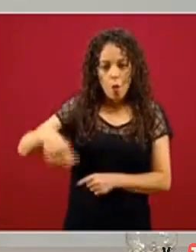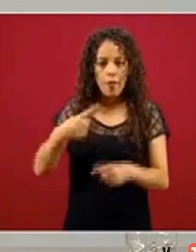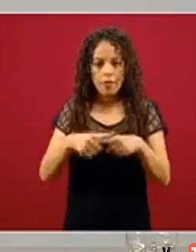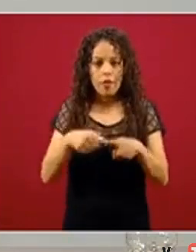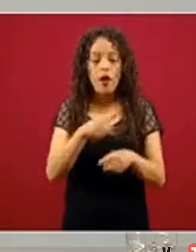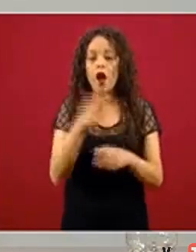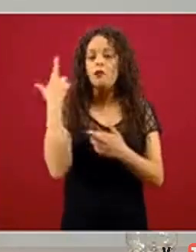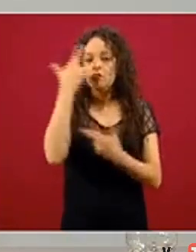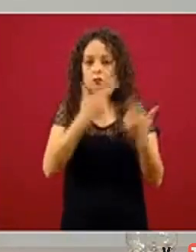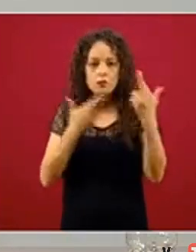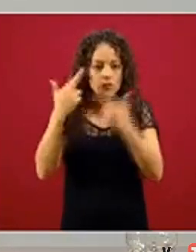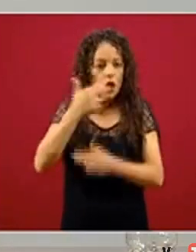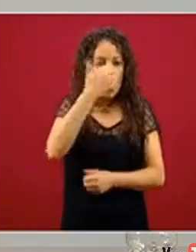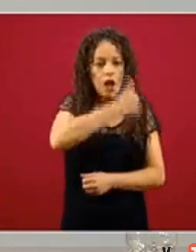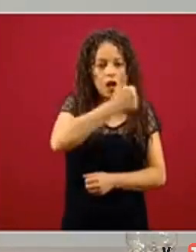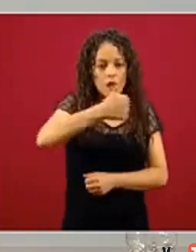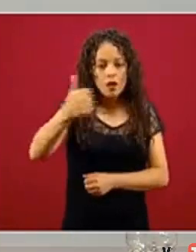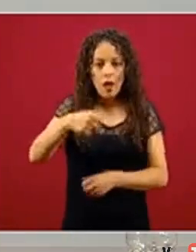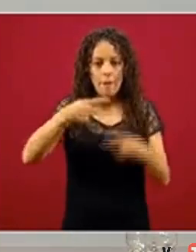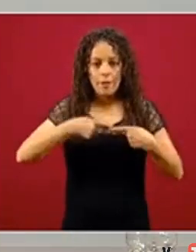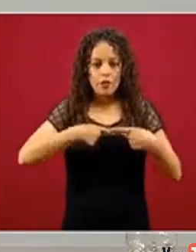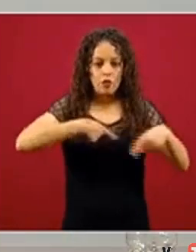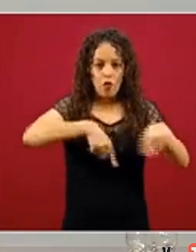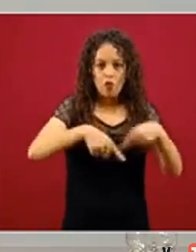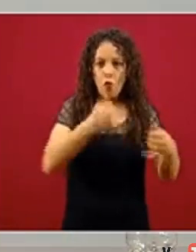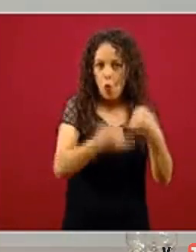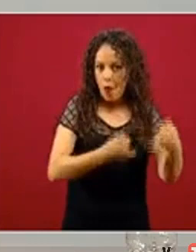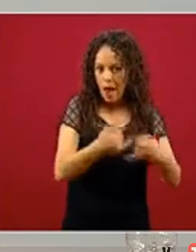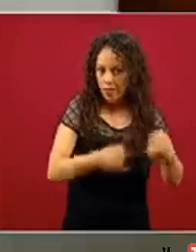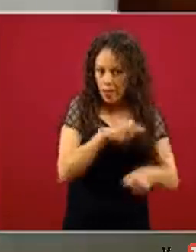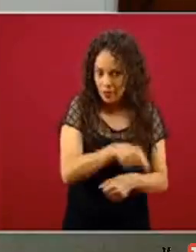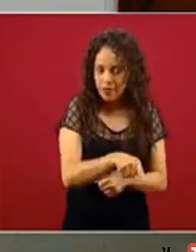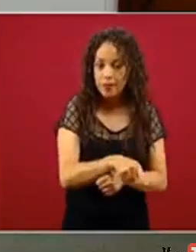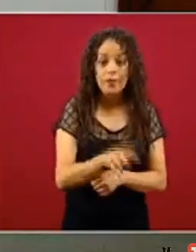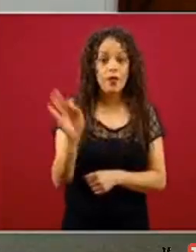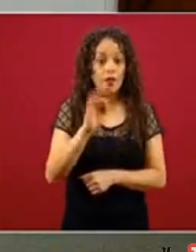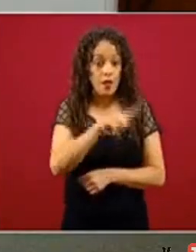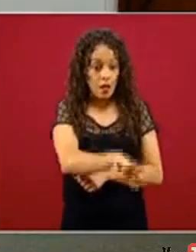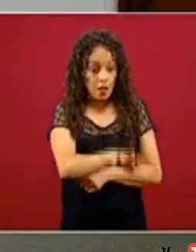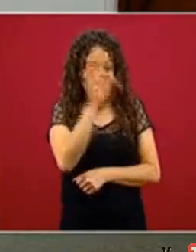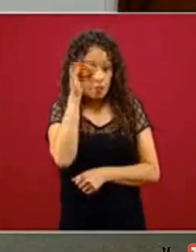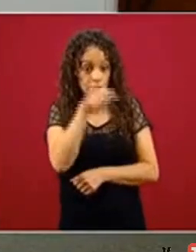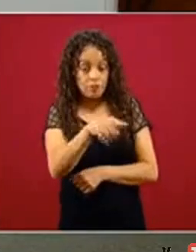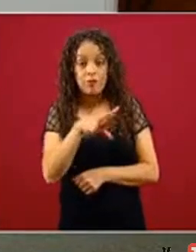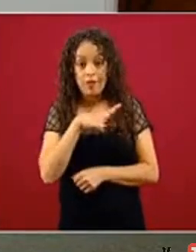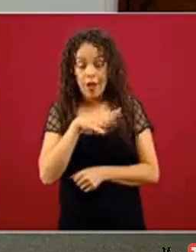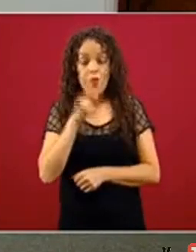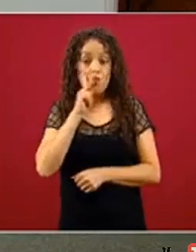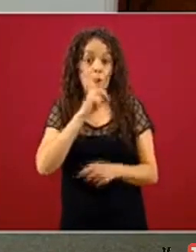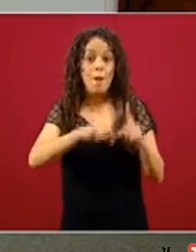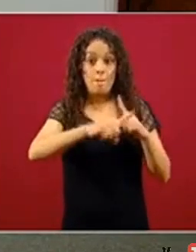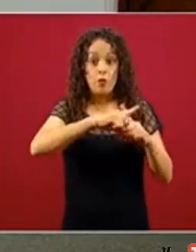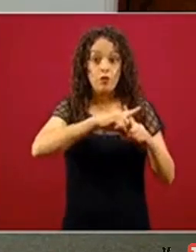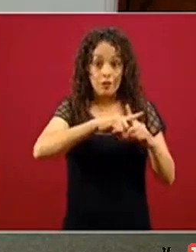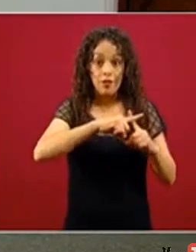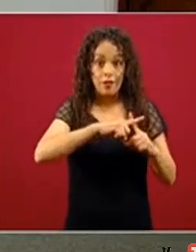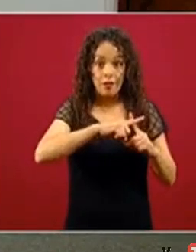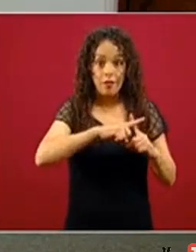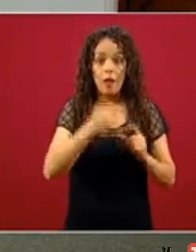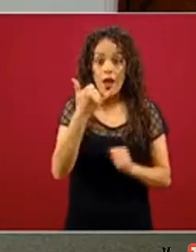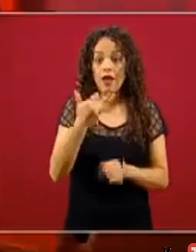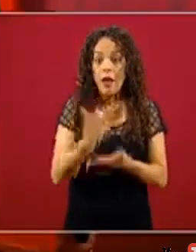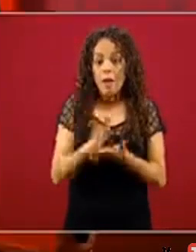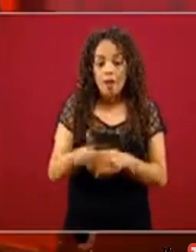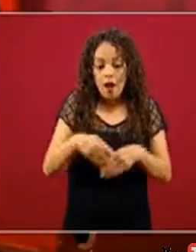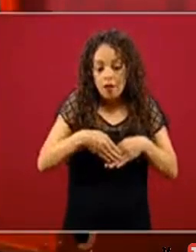jugadores. Si alguno resultara de nuevo con un hallazgo de prueba positiva, seguramente, y ya está cercano el inicio